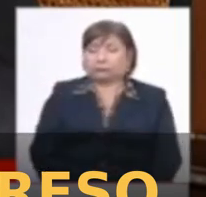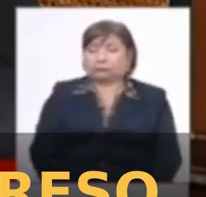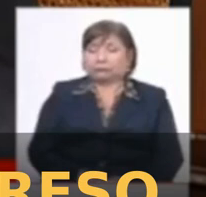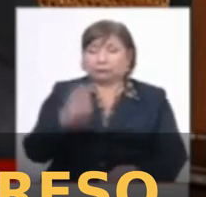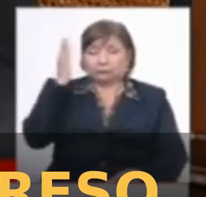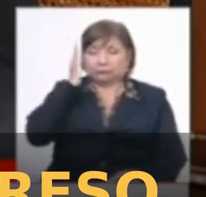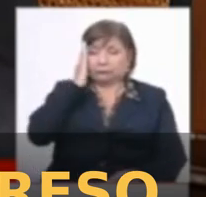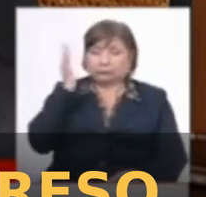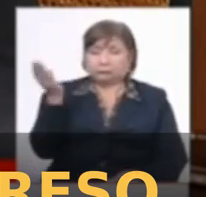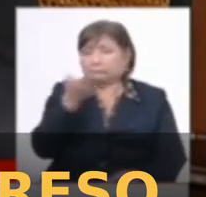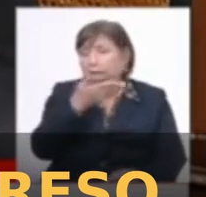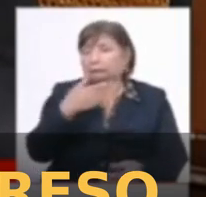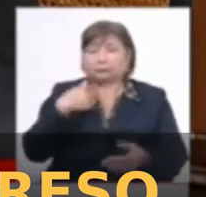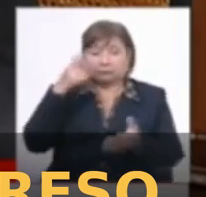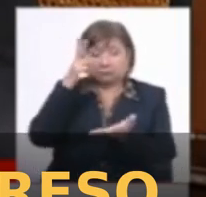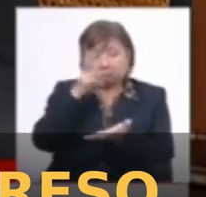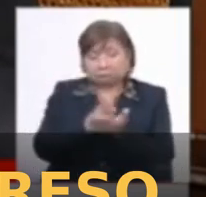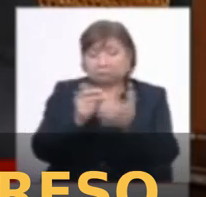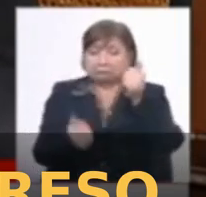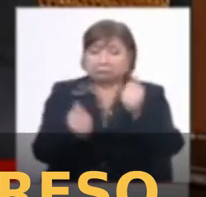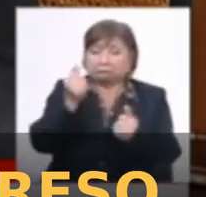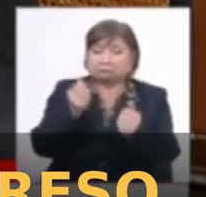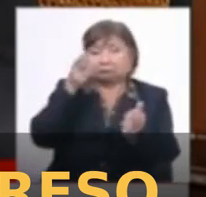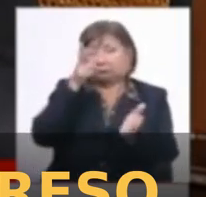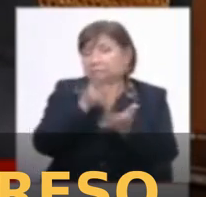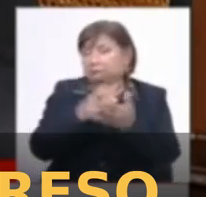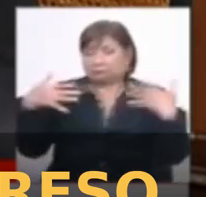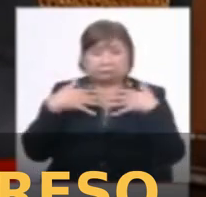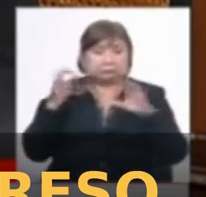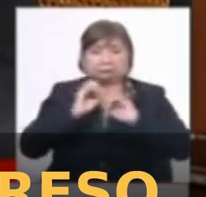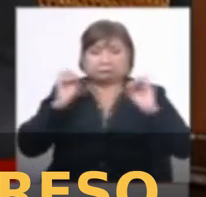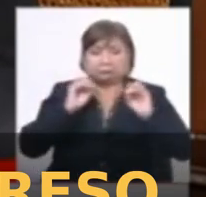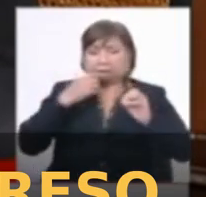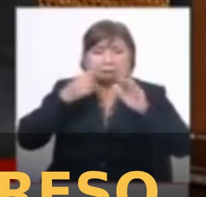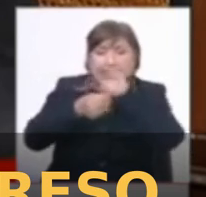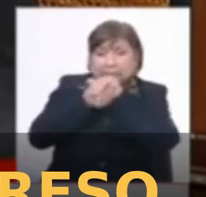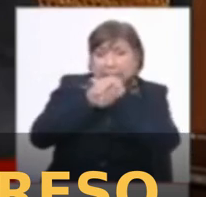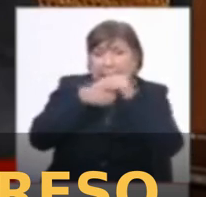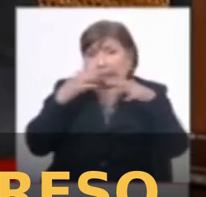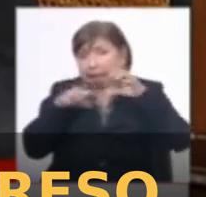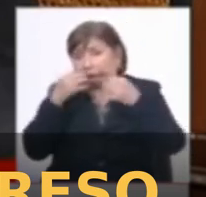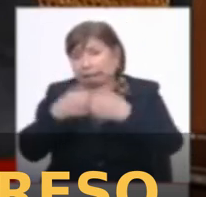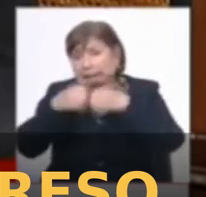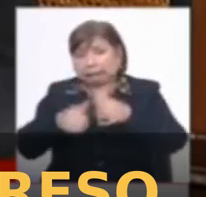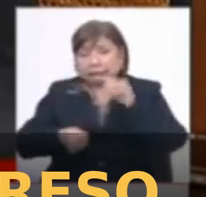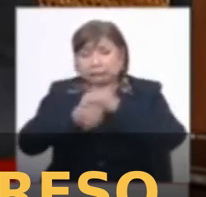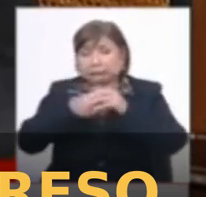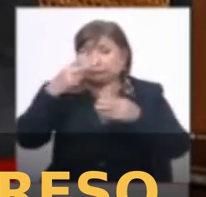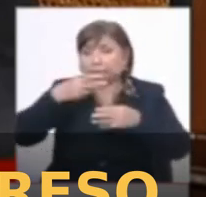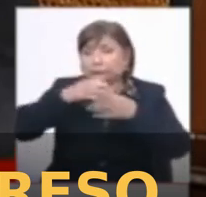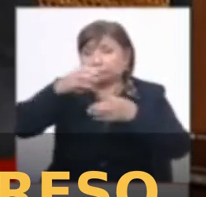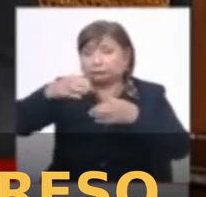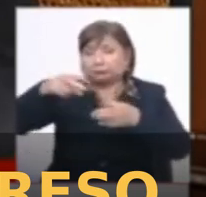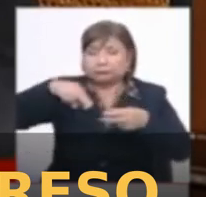conocimiento público. Me estaciono porque yo no debo temer a nada. Yo no he ido a ocultarme como los empresarios que se esconden a 2 cuadras y